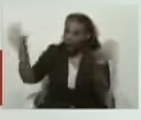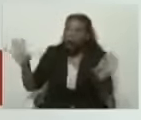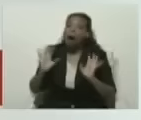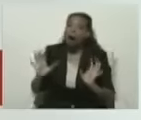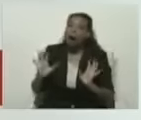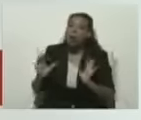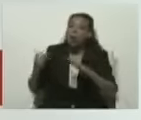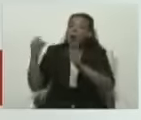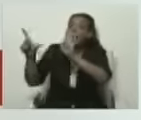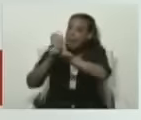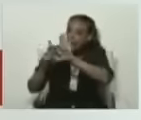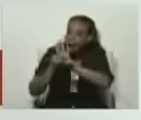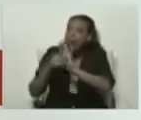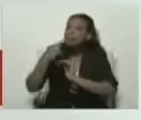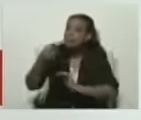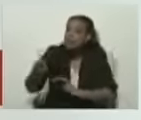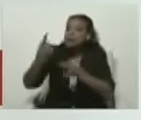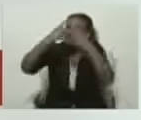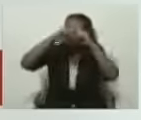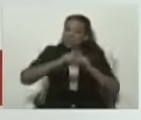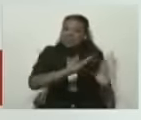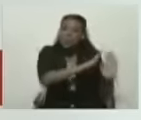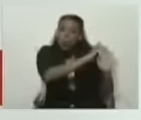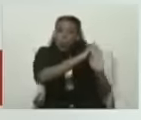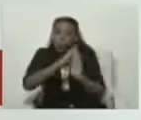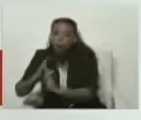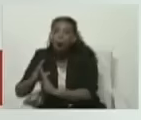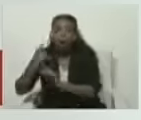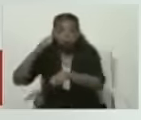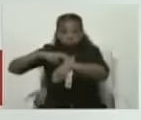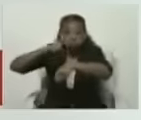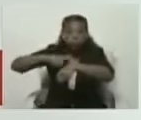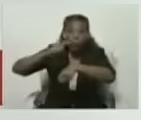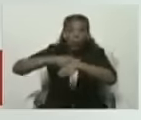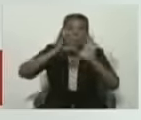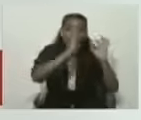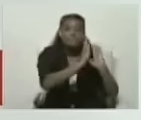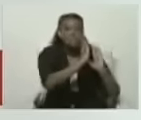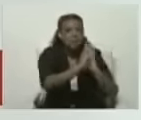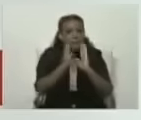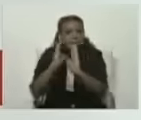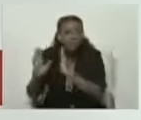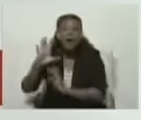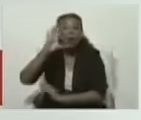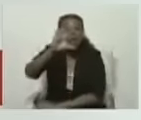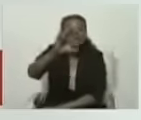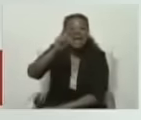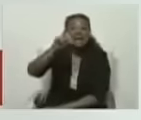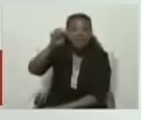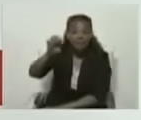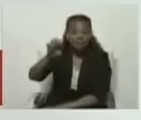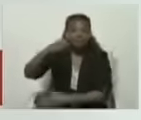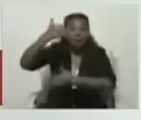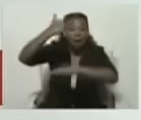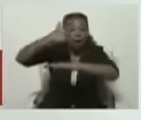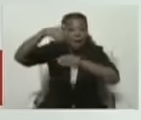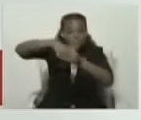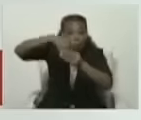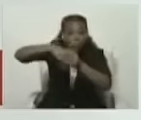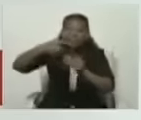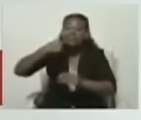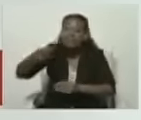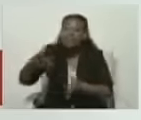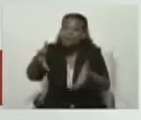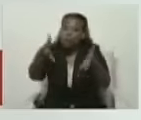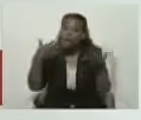emita el boletín definitivo con la tendencia irreversible. Y cuando el CNE proclame al